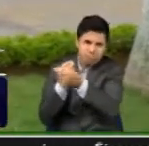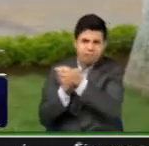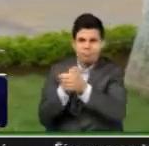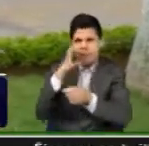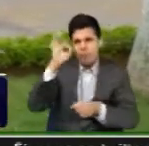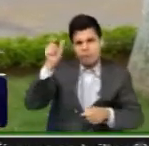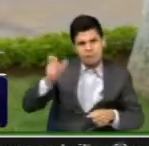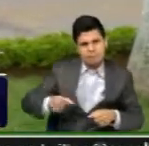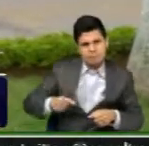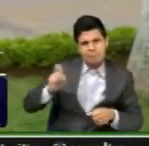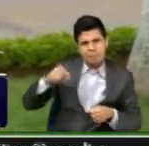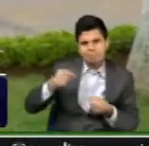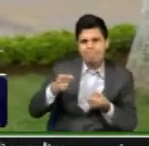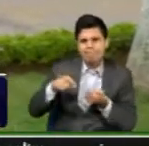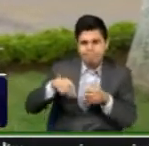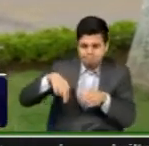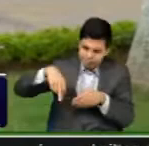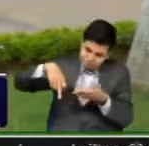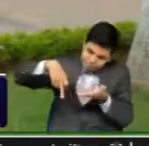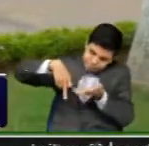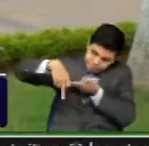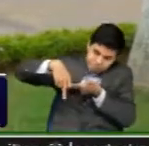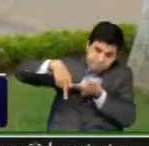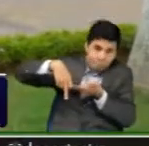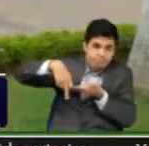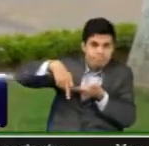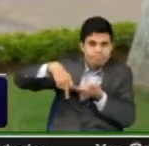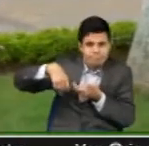a este hombre que busca una alternativa para